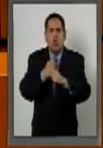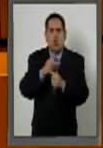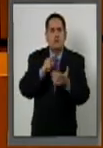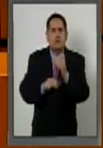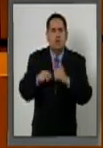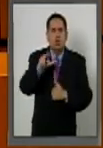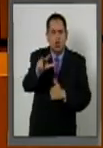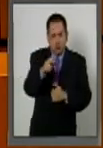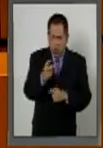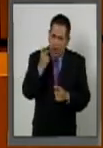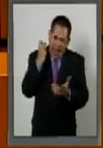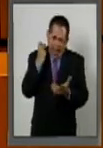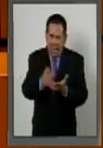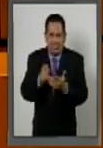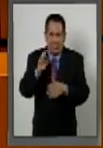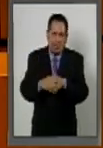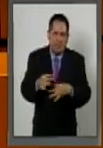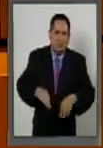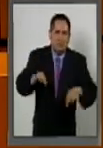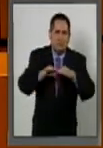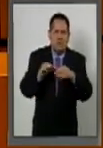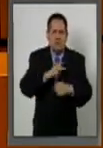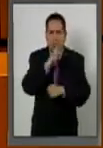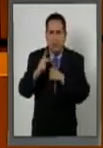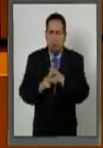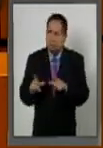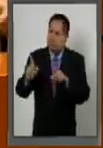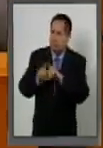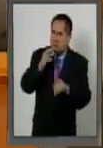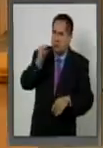esa sea la gran discusión de nuestro país es canción presidente